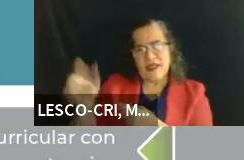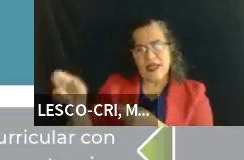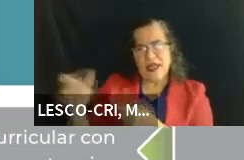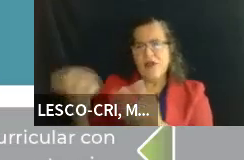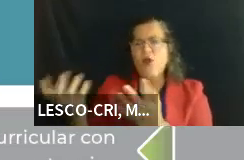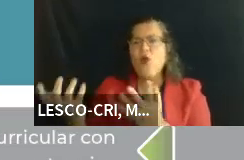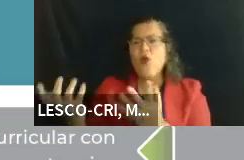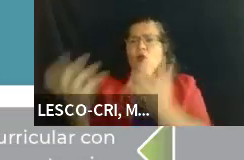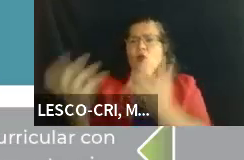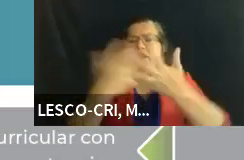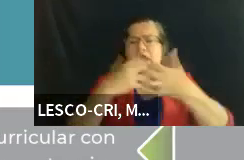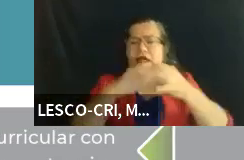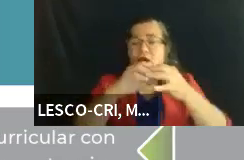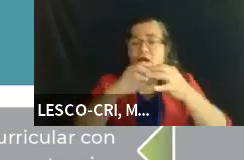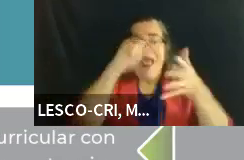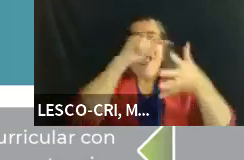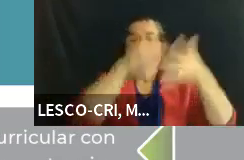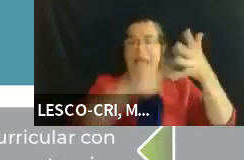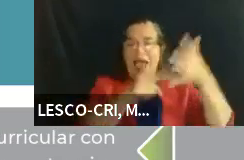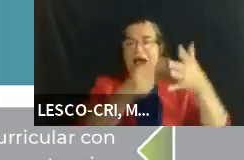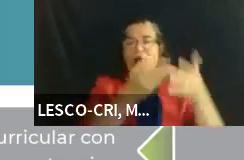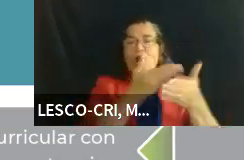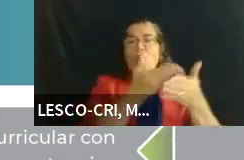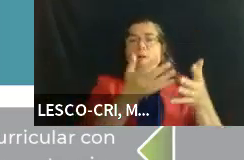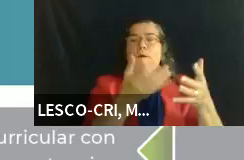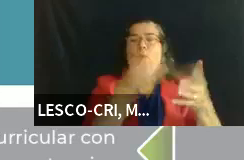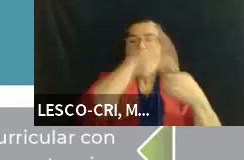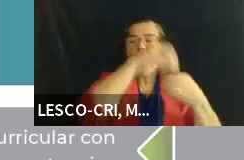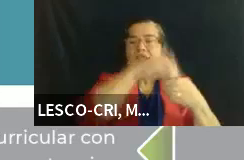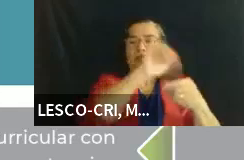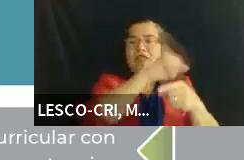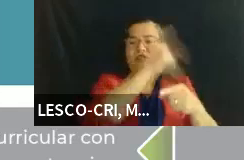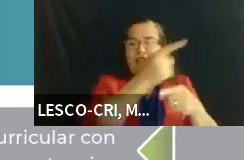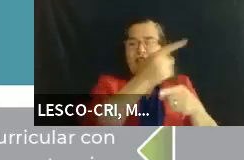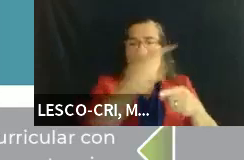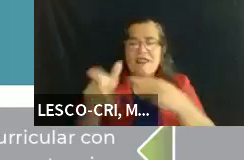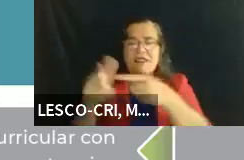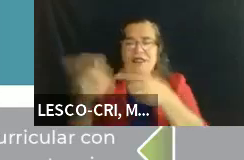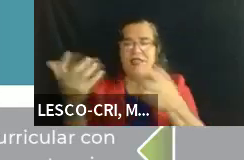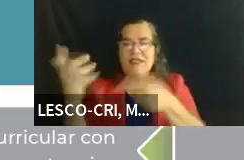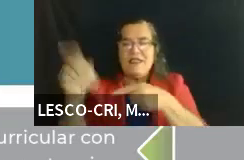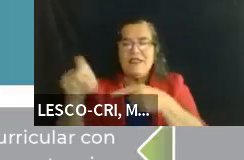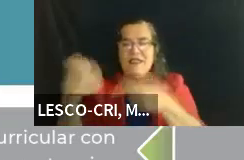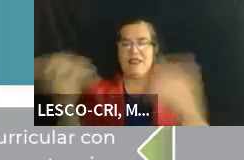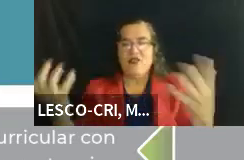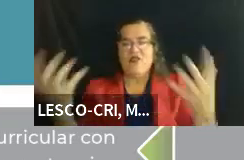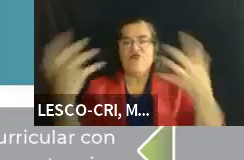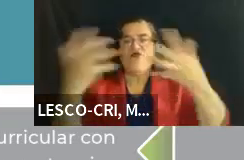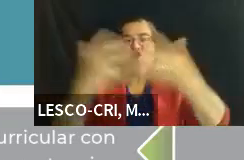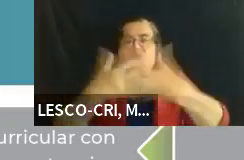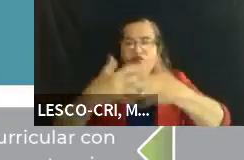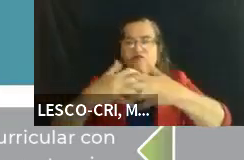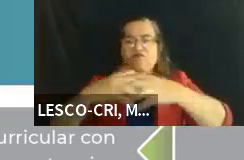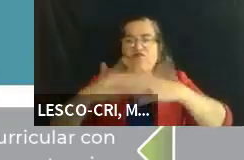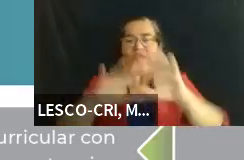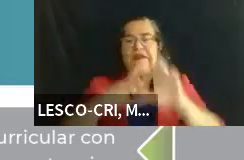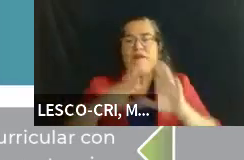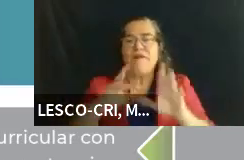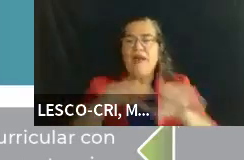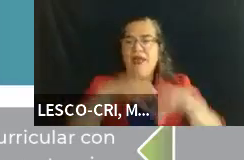componentes sociales y que se movilizan conjuntamente para lograr una acción eficaz. De la misma manera, Le Botterf habla de